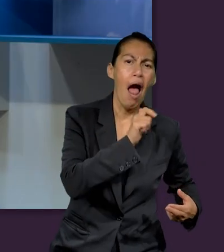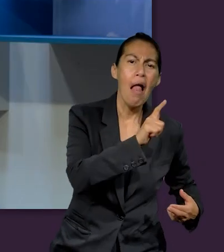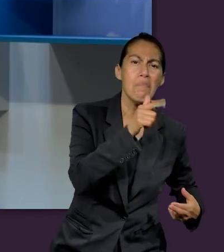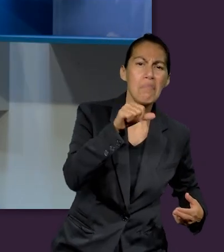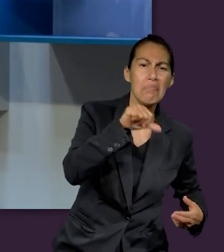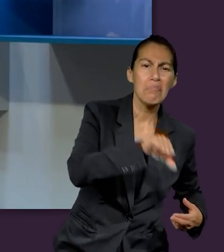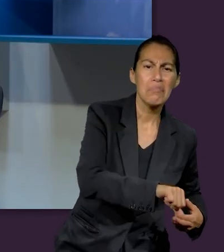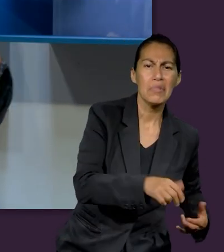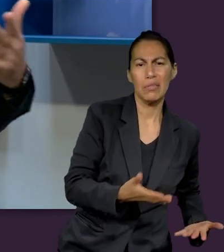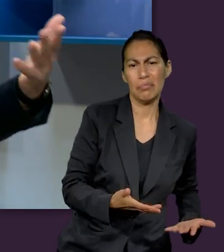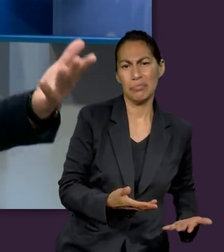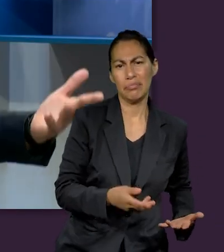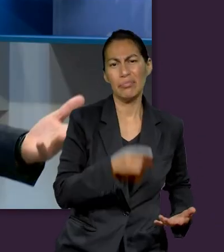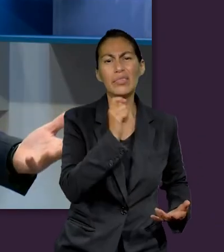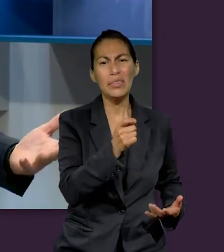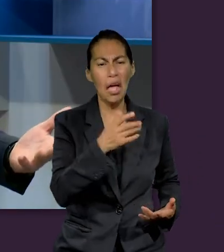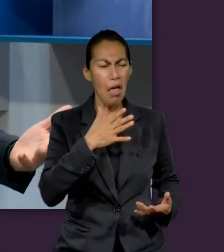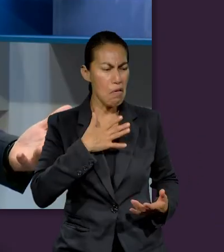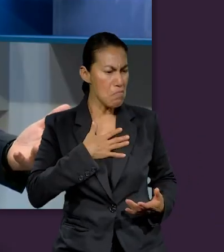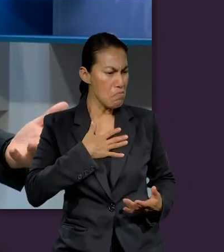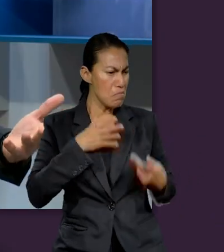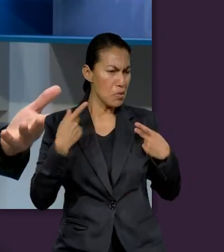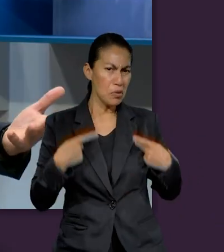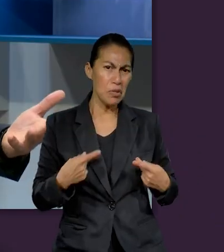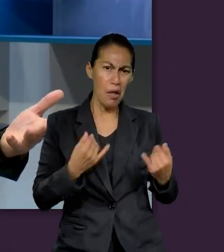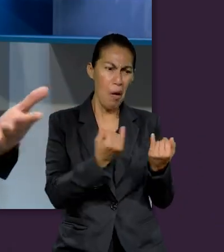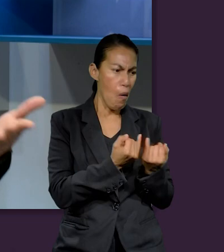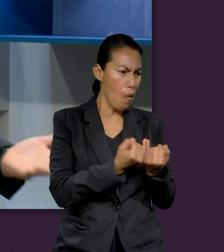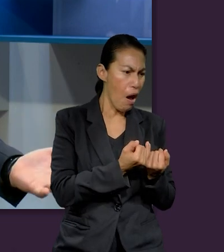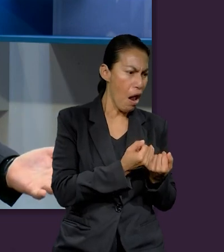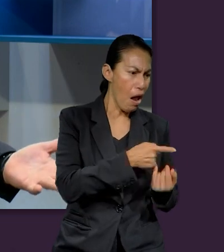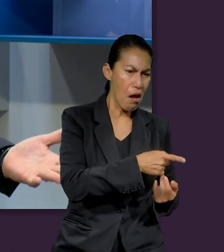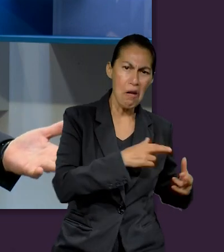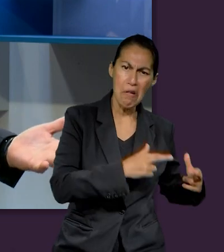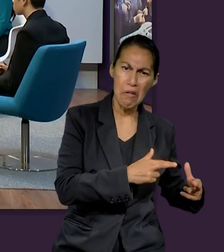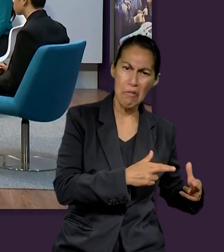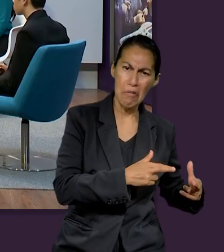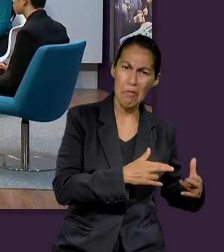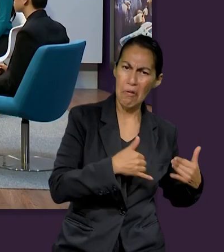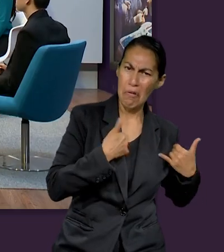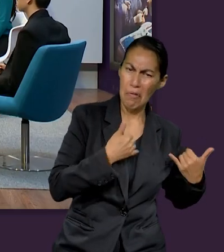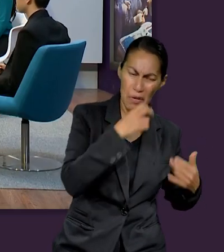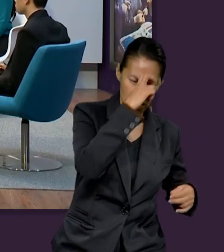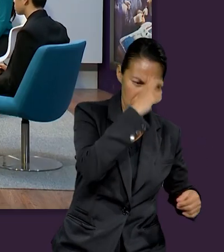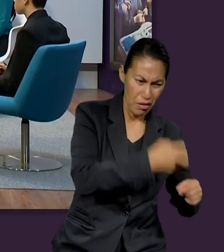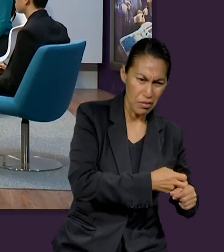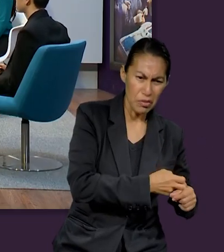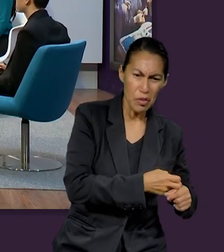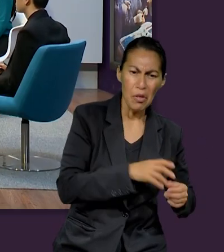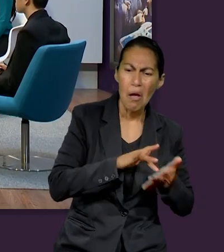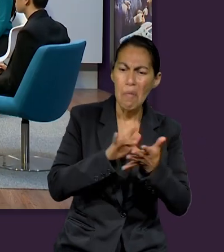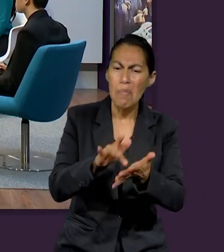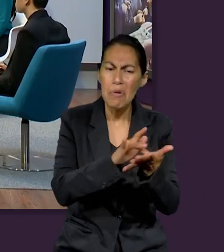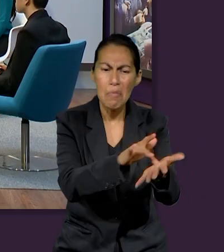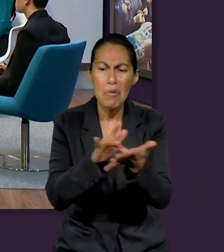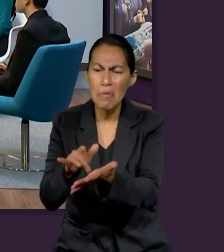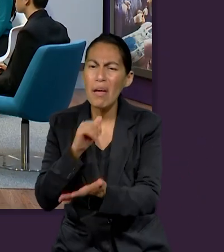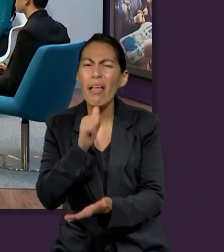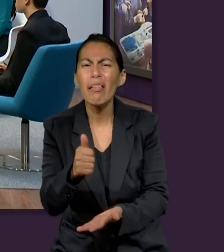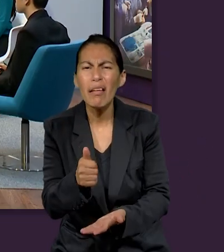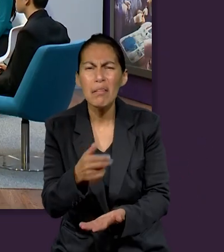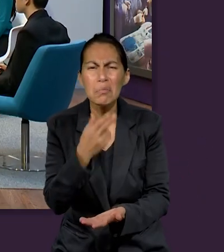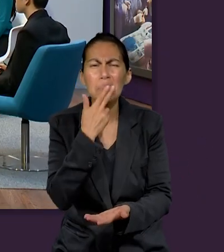hombre como el rico insensato acumular riquezas si al final no aporta nada para la causa de Dios de qué nos sirve nosotros